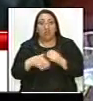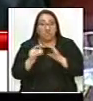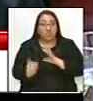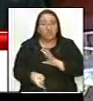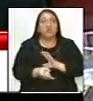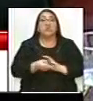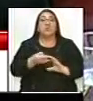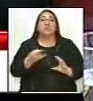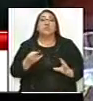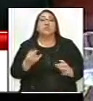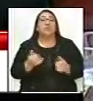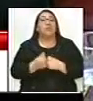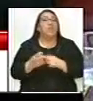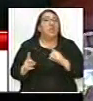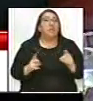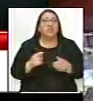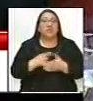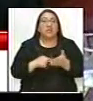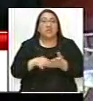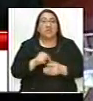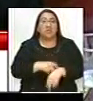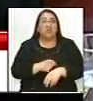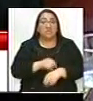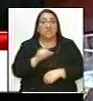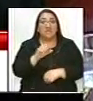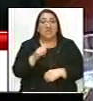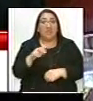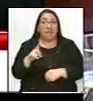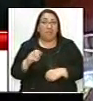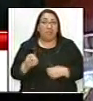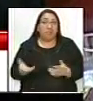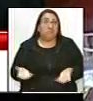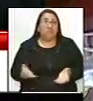sustrayendo un debate que estaría en ese momento en el Senado.